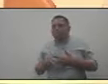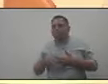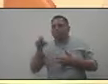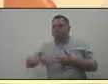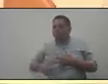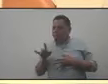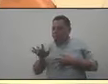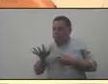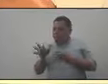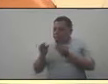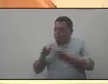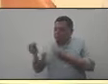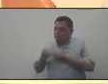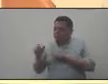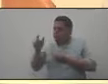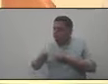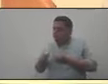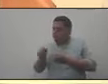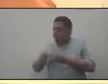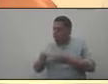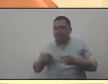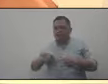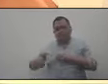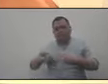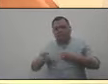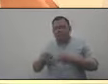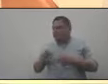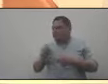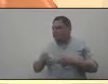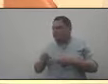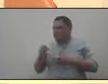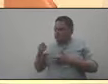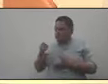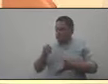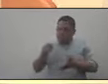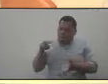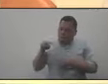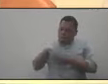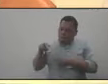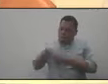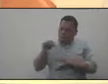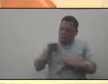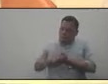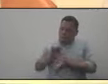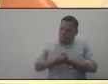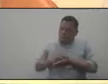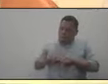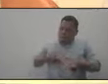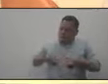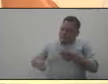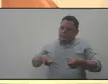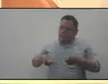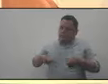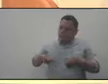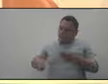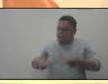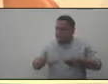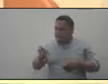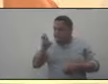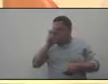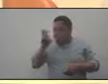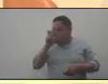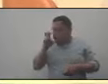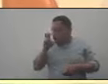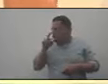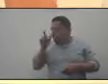los funcionarios también haciendo uso racional de los elementos y de todo lo que tienen. Yo digo que a veces cuando uno señala a